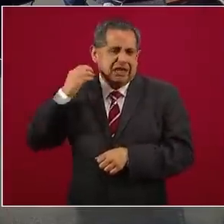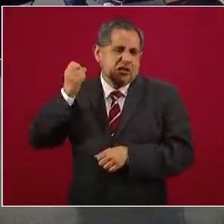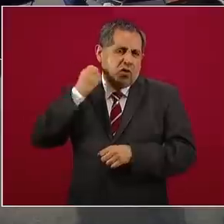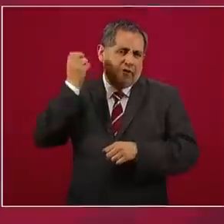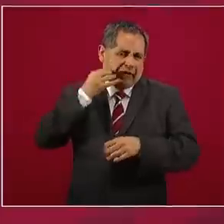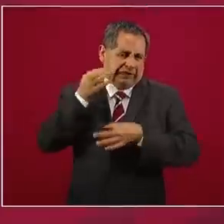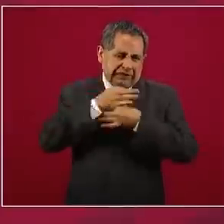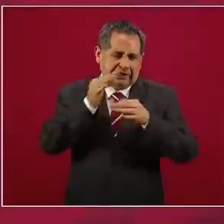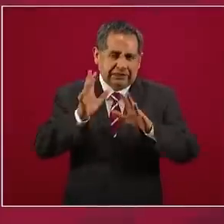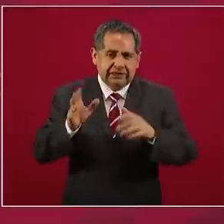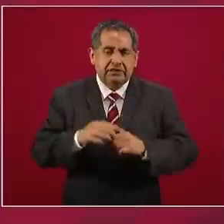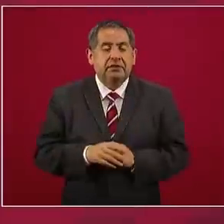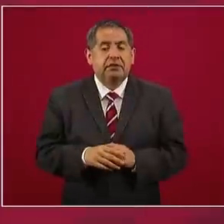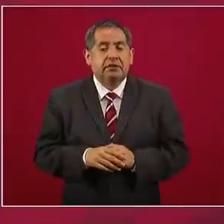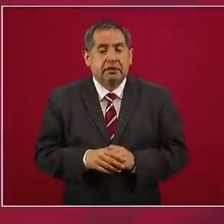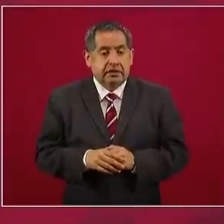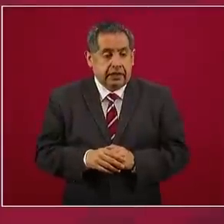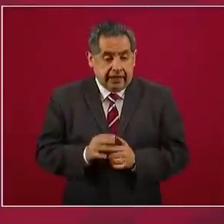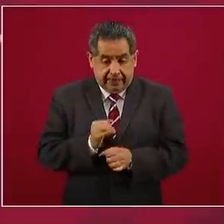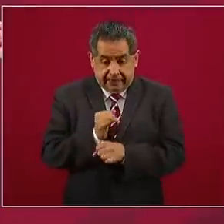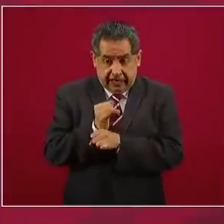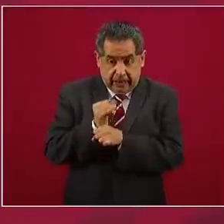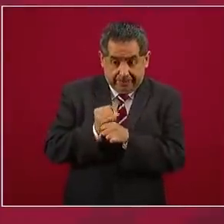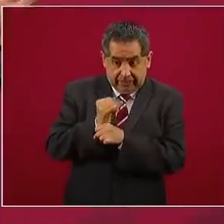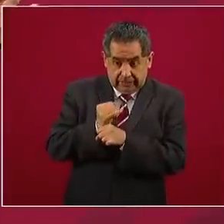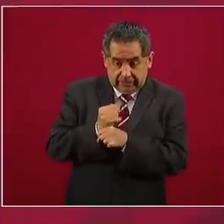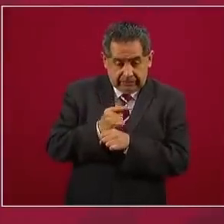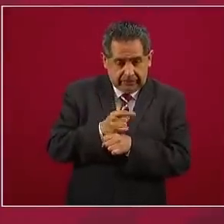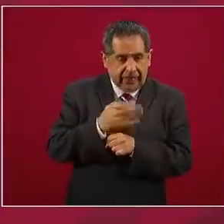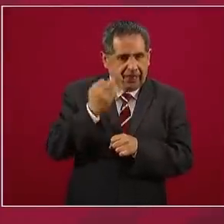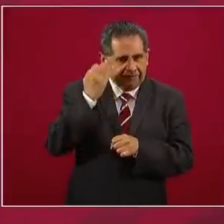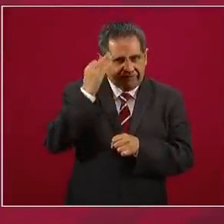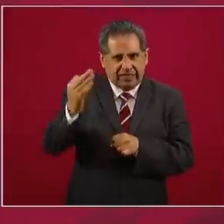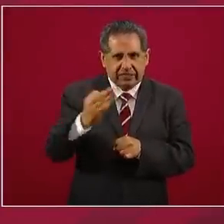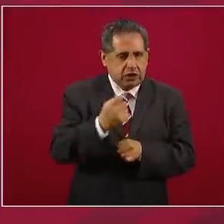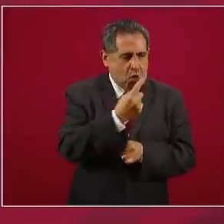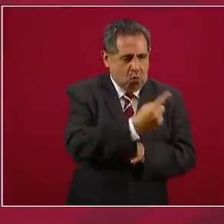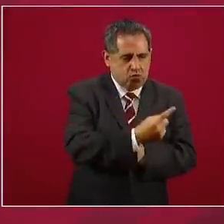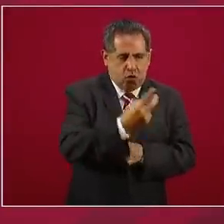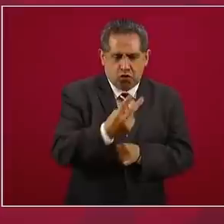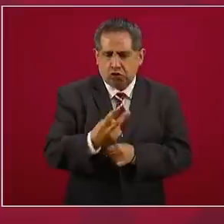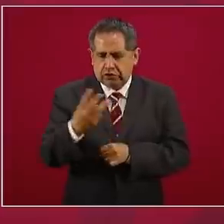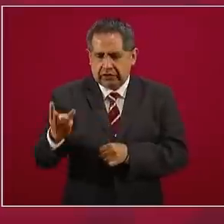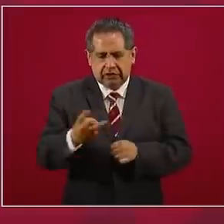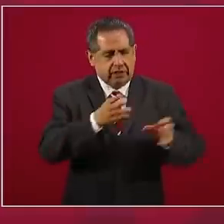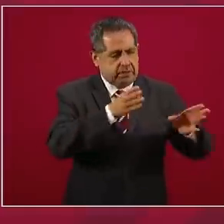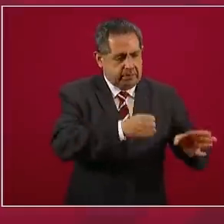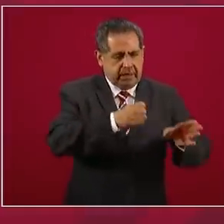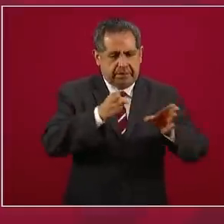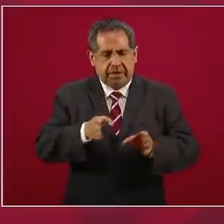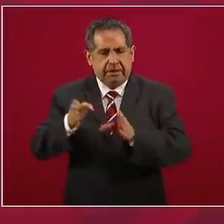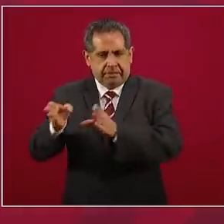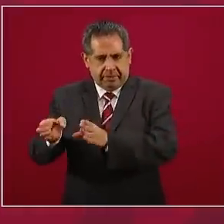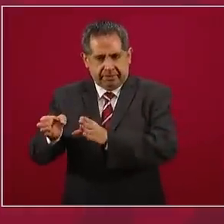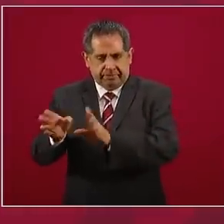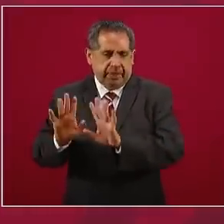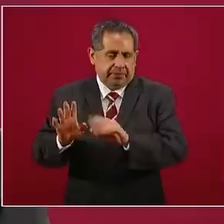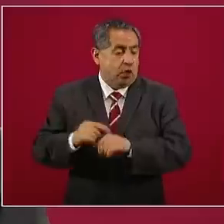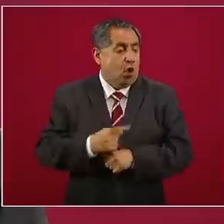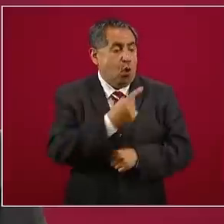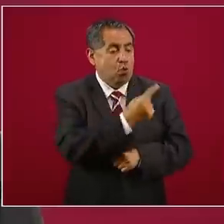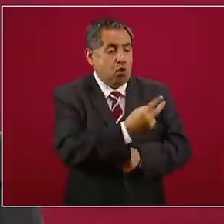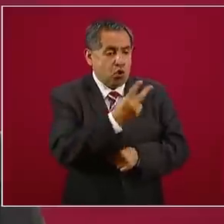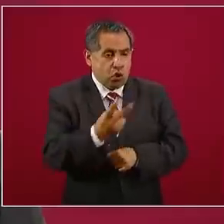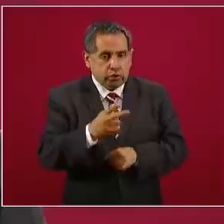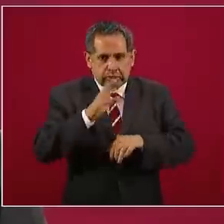tarde. La investigación clínica tiene 3 fases reconocibles. Las fases 1 y 2 tienen un